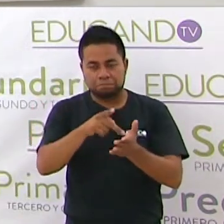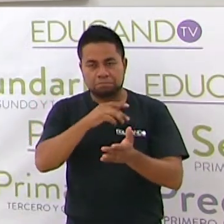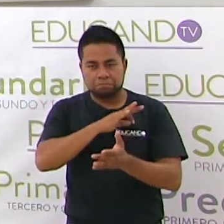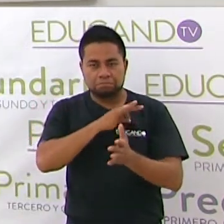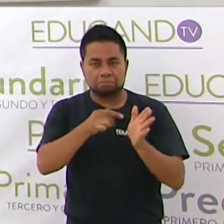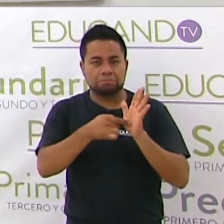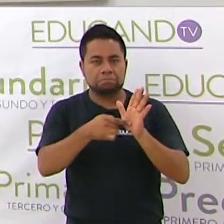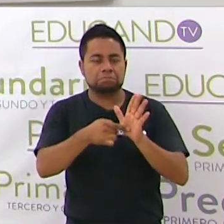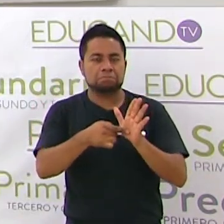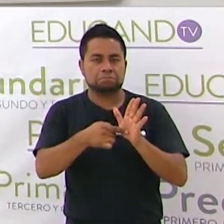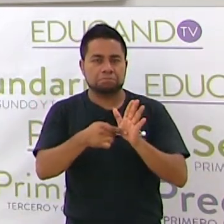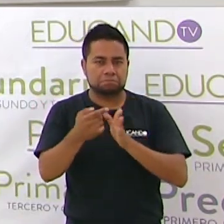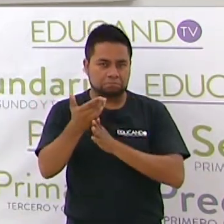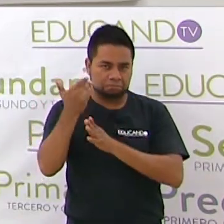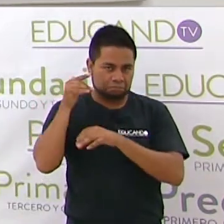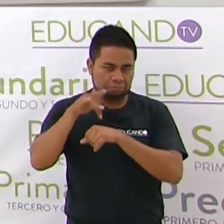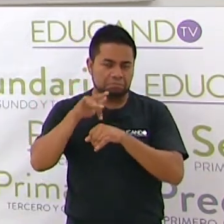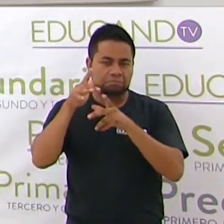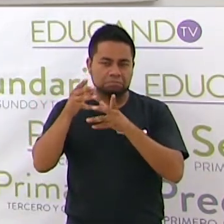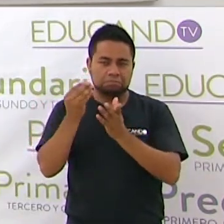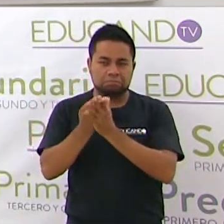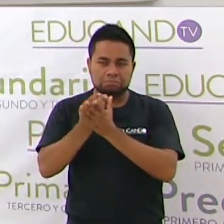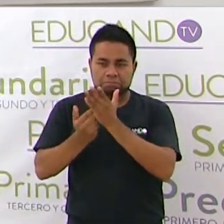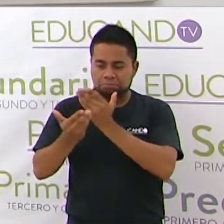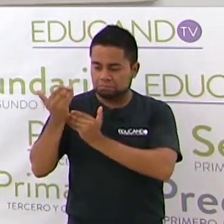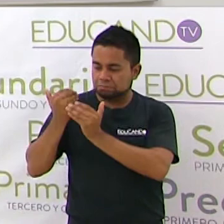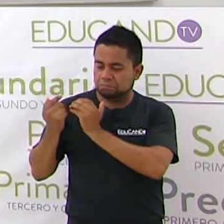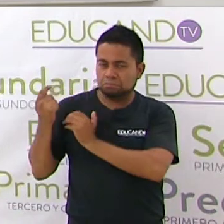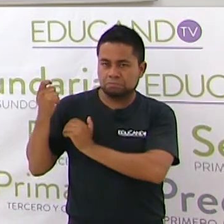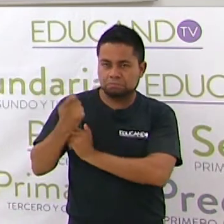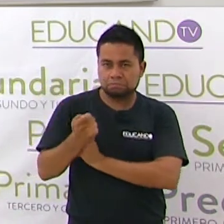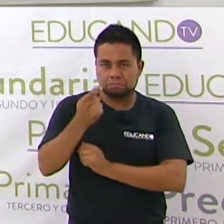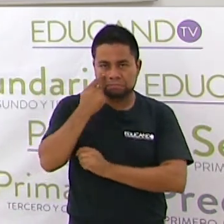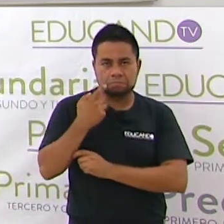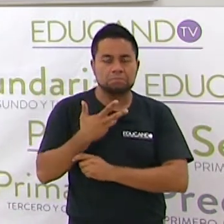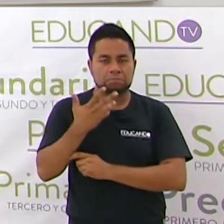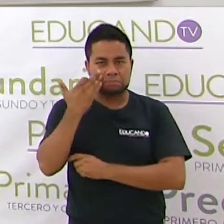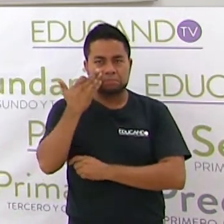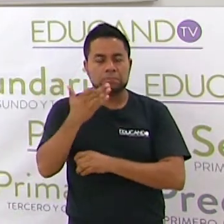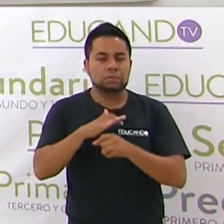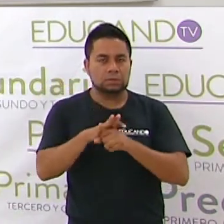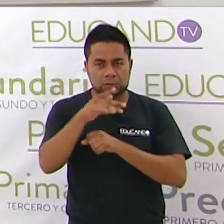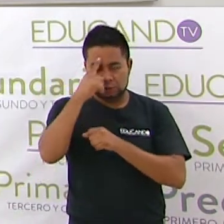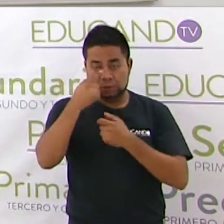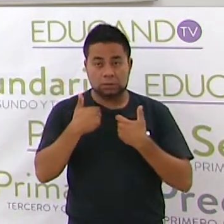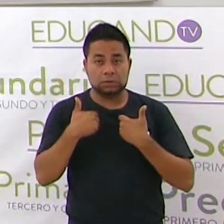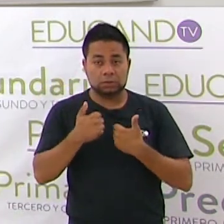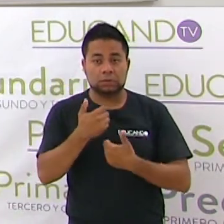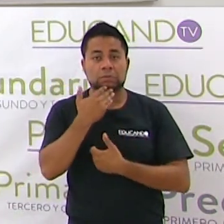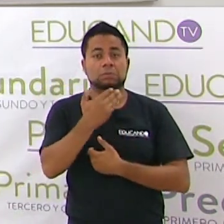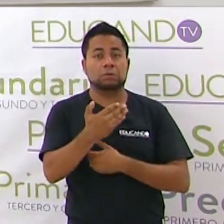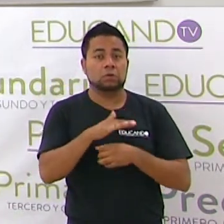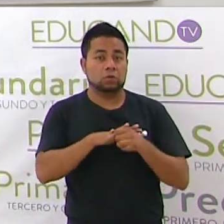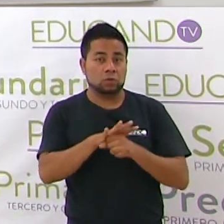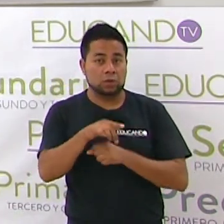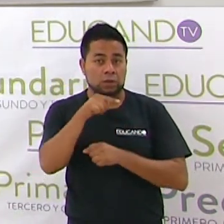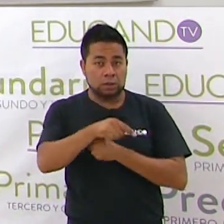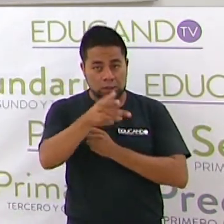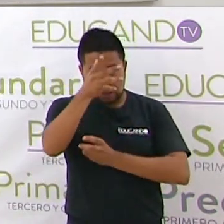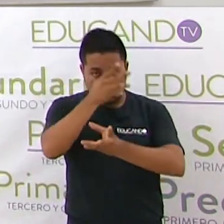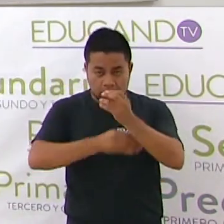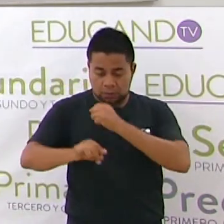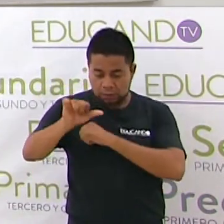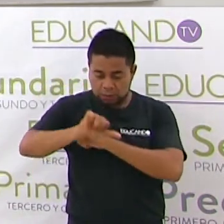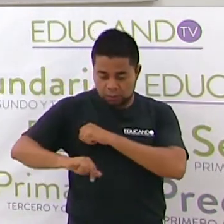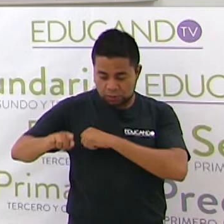un gráfico que estuvimos viendo en las sesiones pasadas. Y aquí tenemos esto. ¿Por qué? Para entender bien qué es lo que vamos a aprender el día de